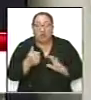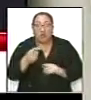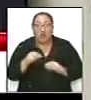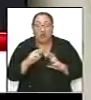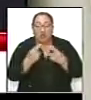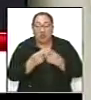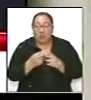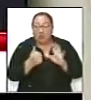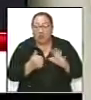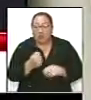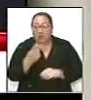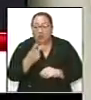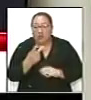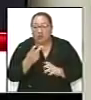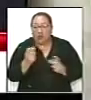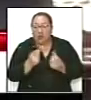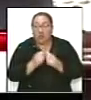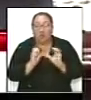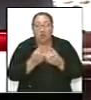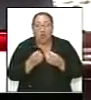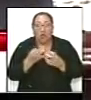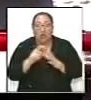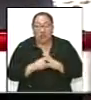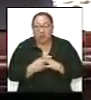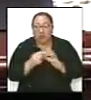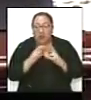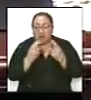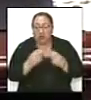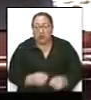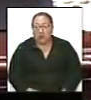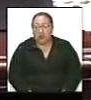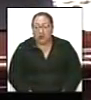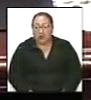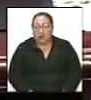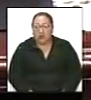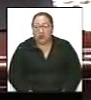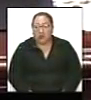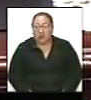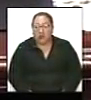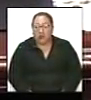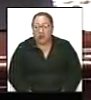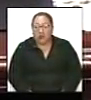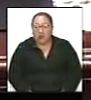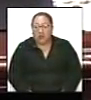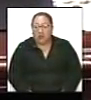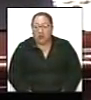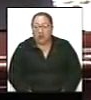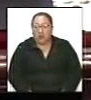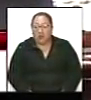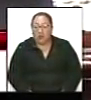presente sesión es de 62. Con el quórum reglamentario se inicia la sesión.